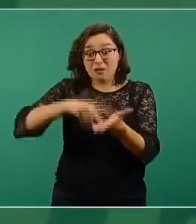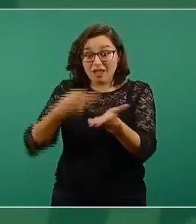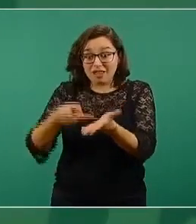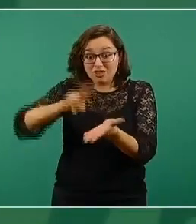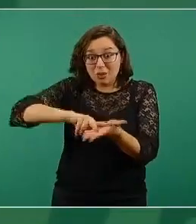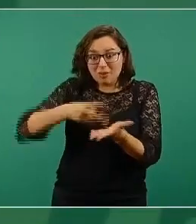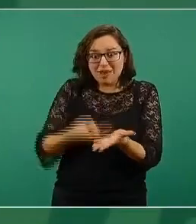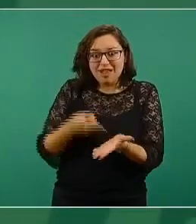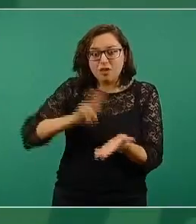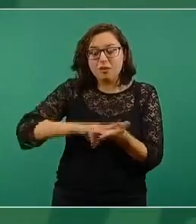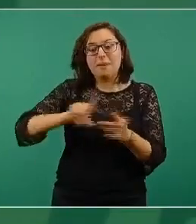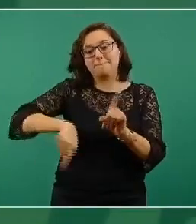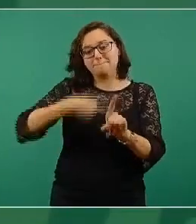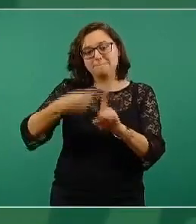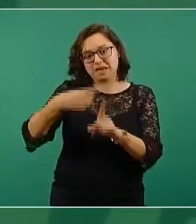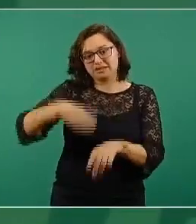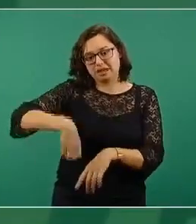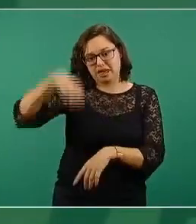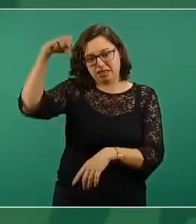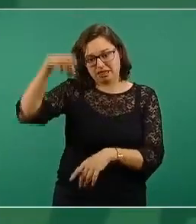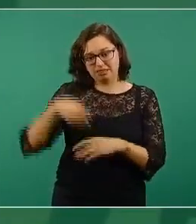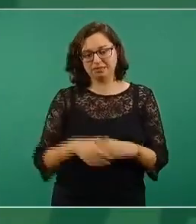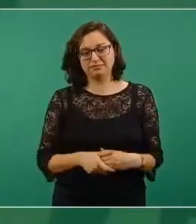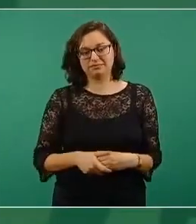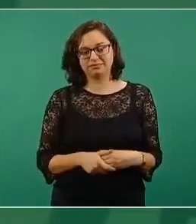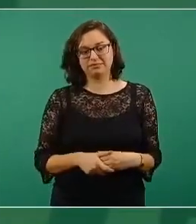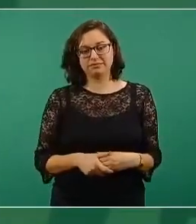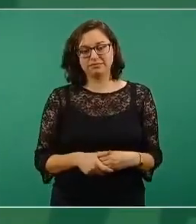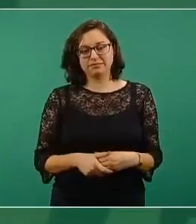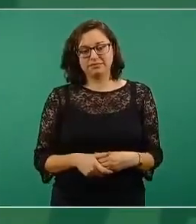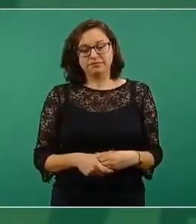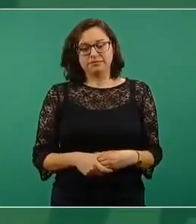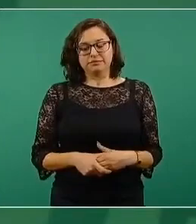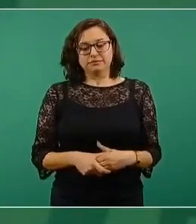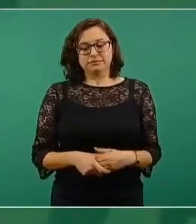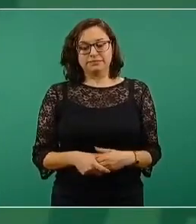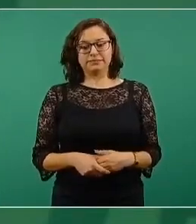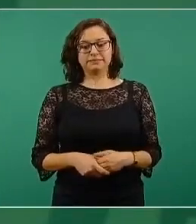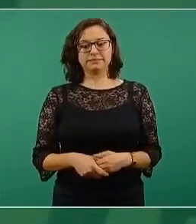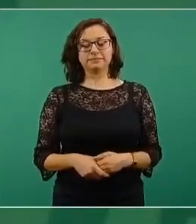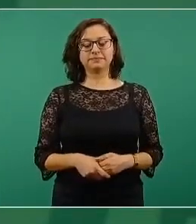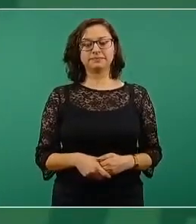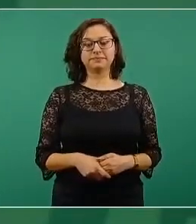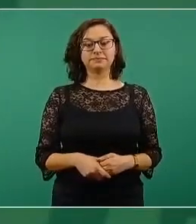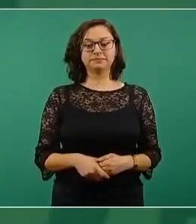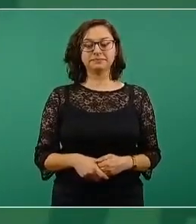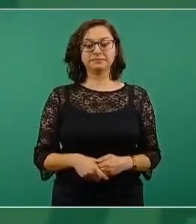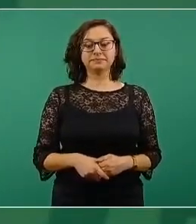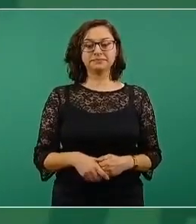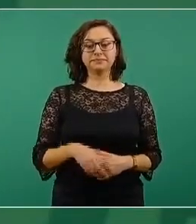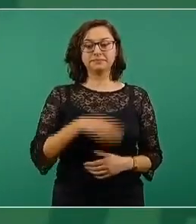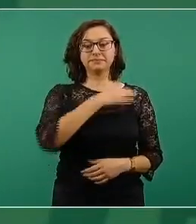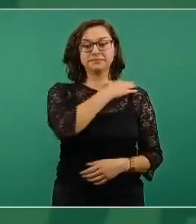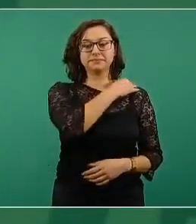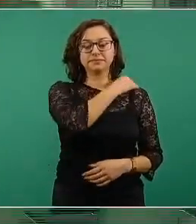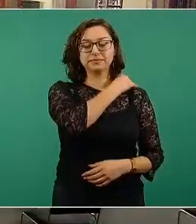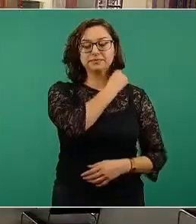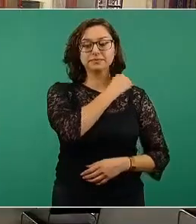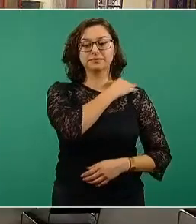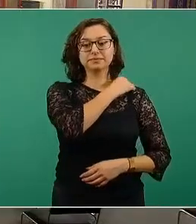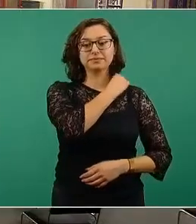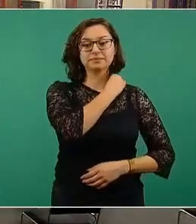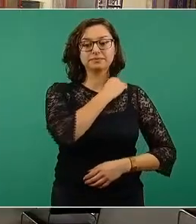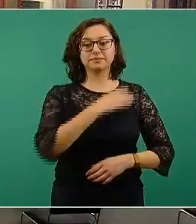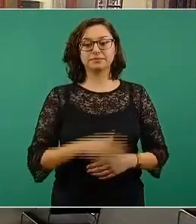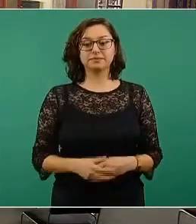la edad, por supuesto, que es otro de los determinantes. Y también es importante no perder de vista, y esta es la